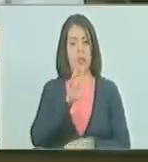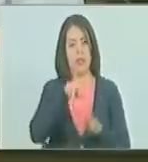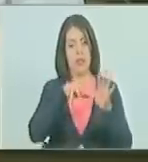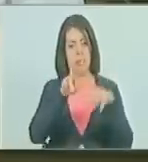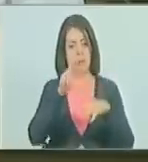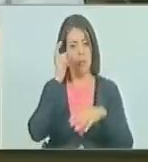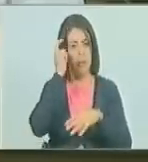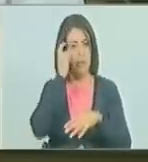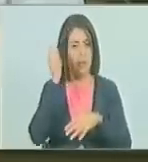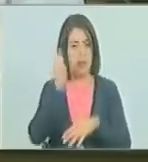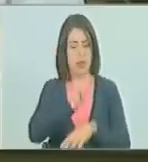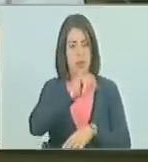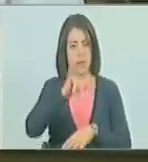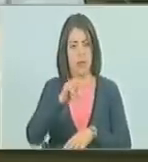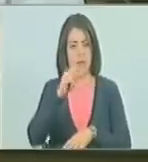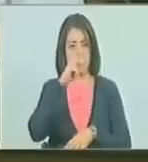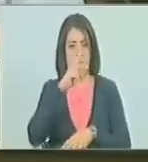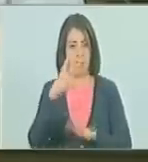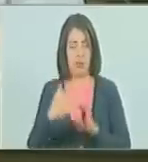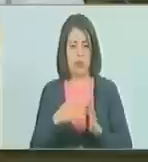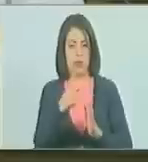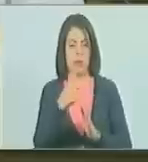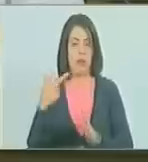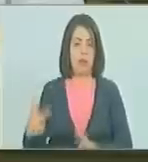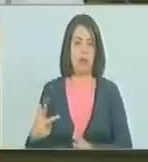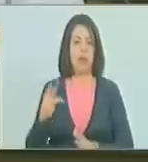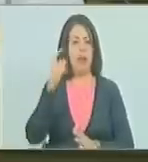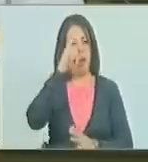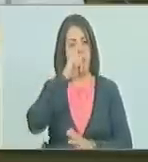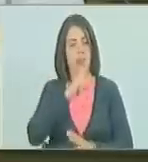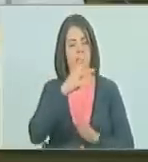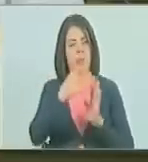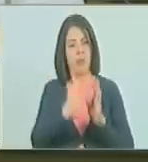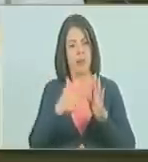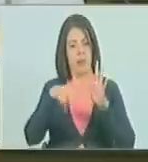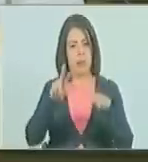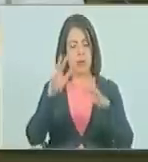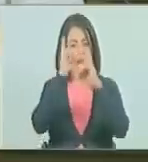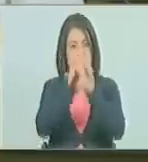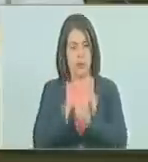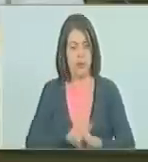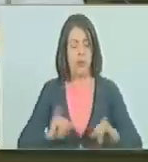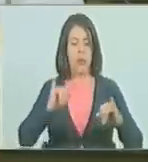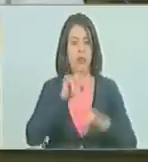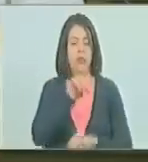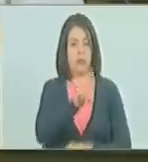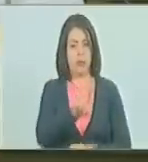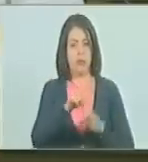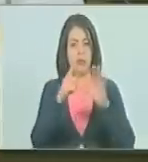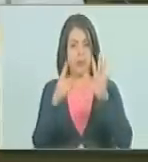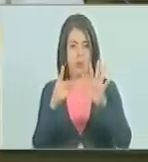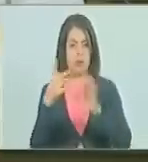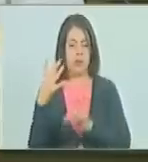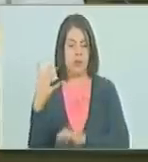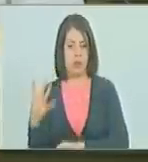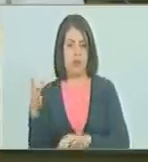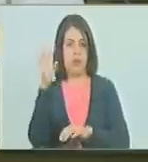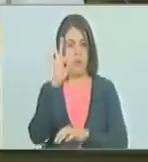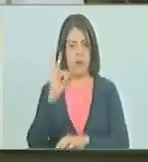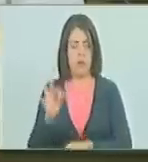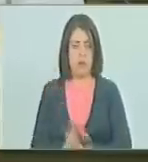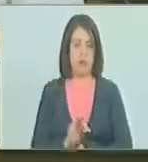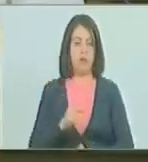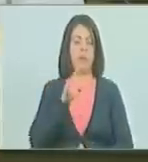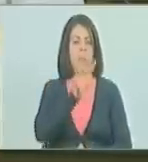13 días del mes de junio de 2023, años 213 de la Independencia, 164 de la